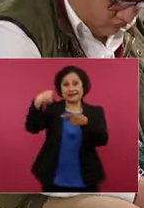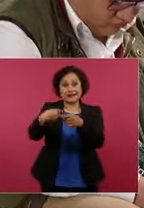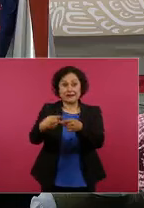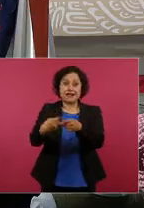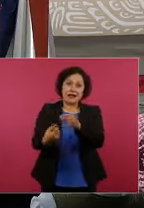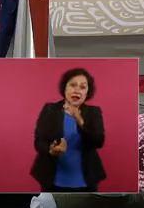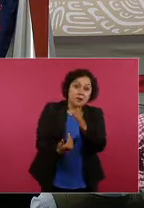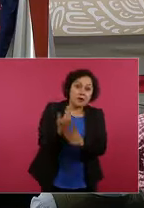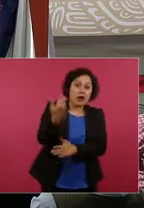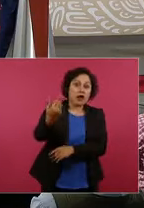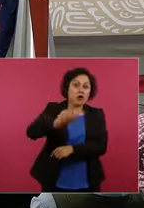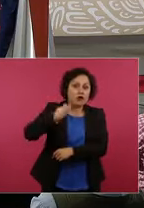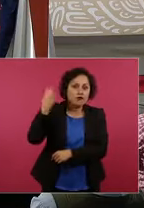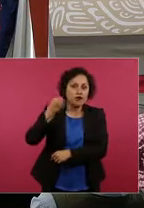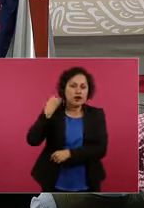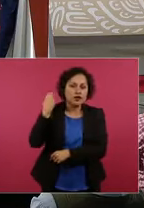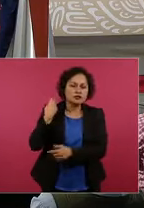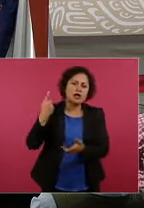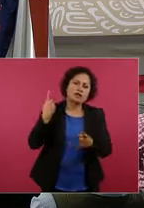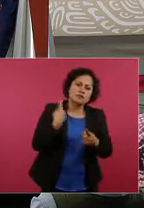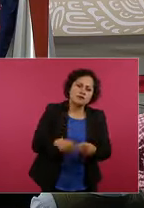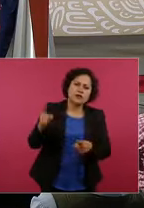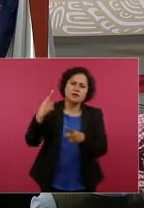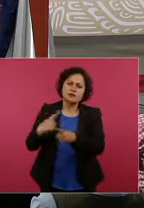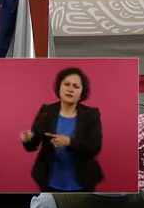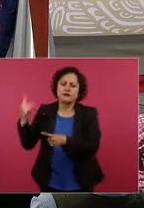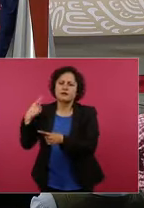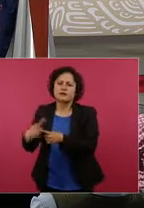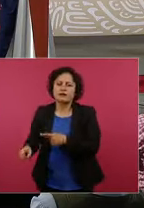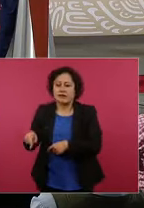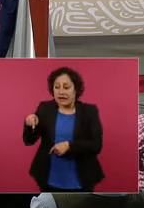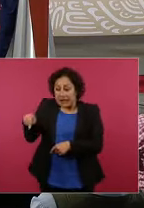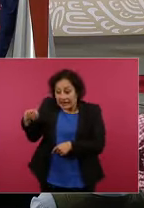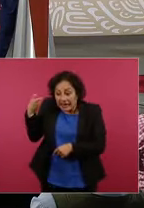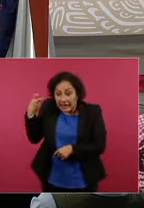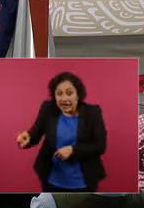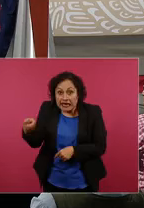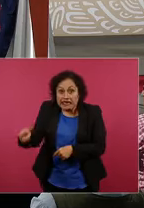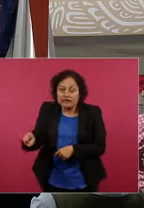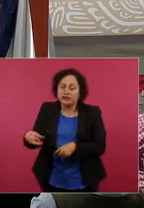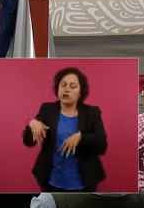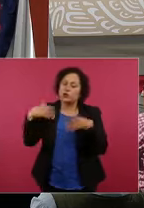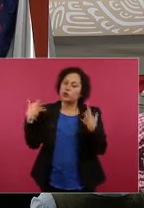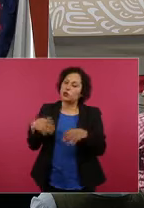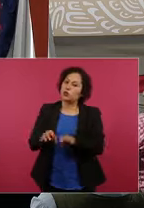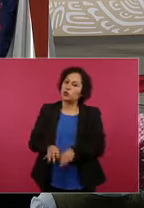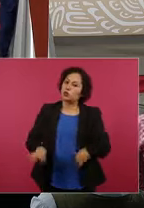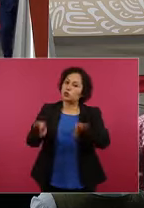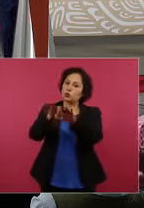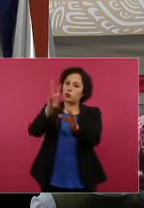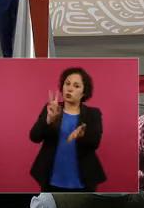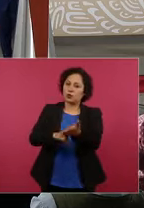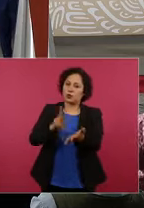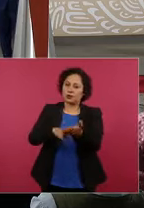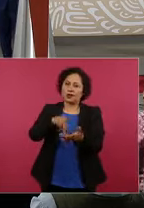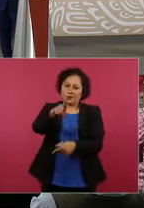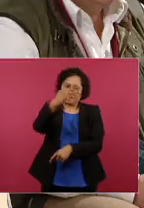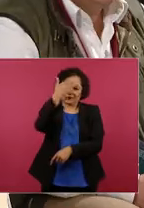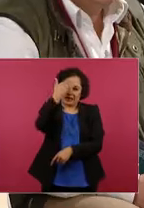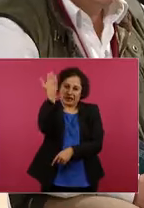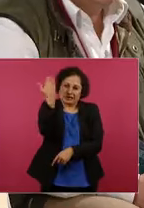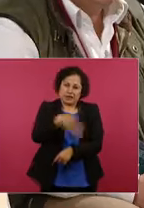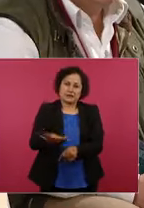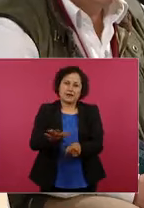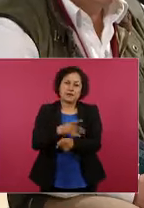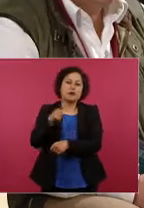se lo digo porque usted conoce el caso, sabe de lo que estamos hablando, y que en Oaxaca un sujeto de